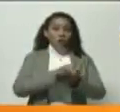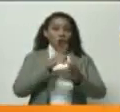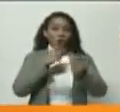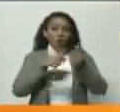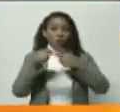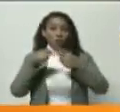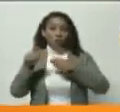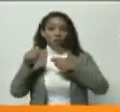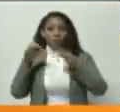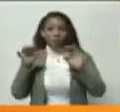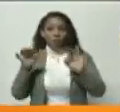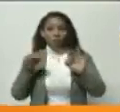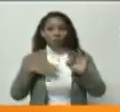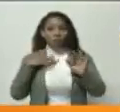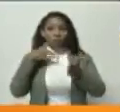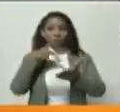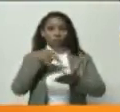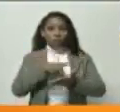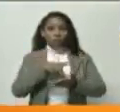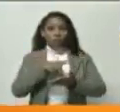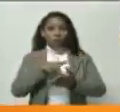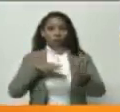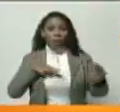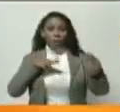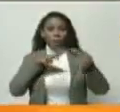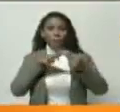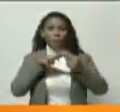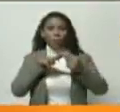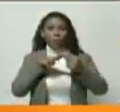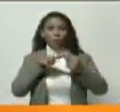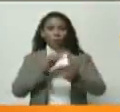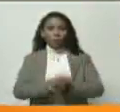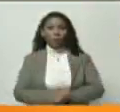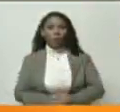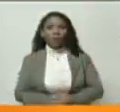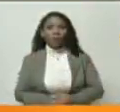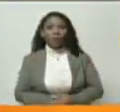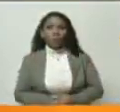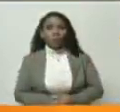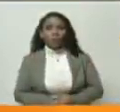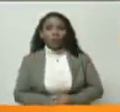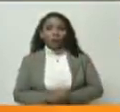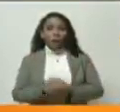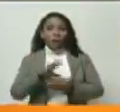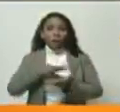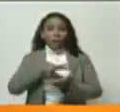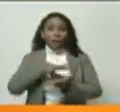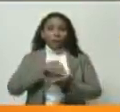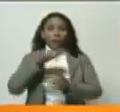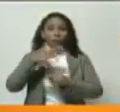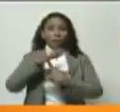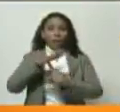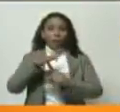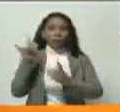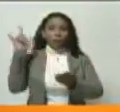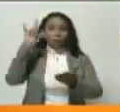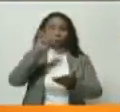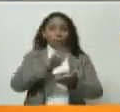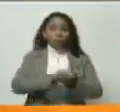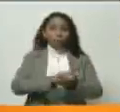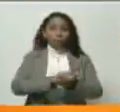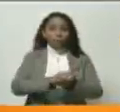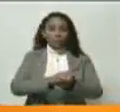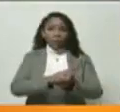comercial, y pudieron llegar a reencontrarse. El terminal aéreo, el Ezeiza, donde está el